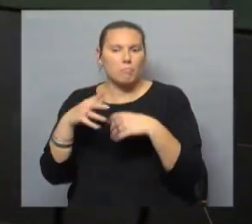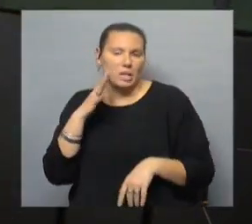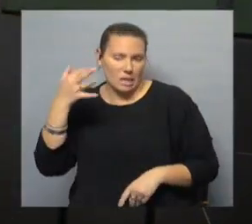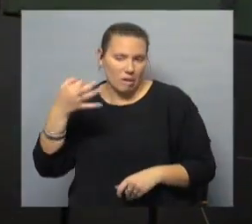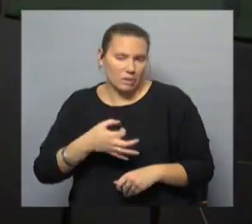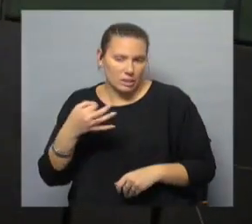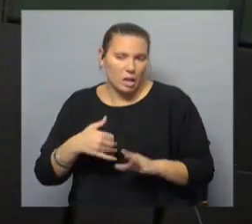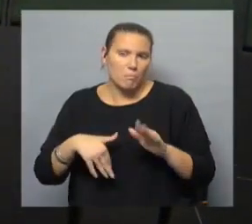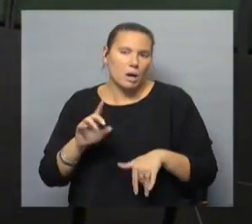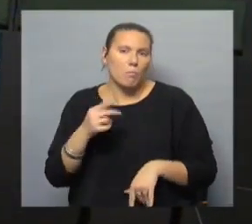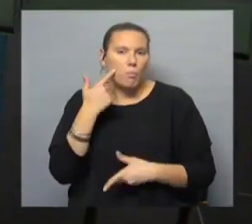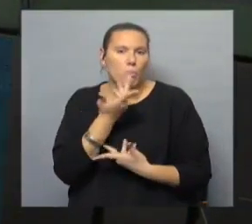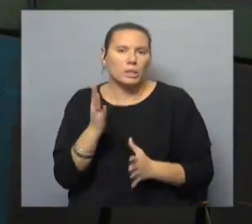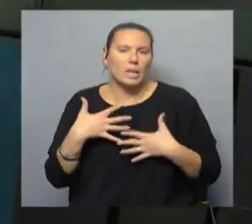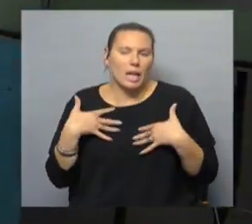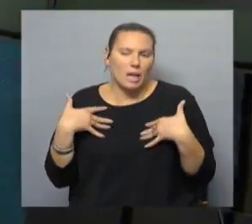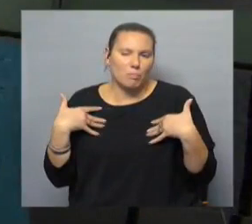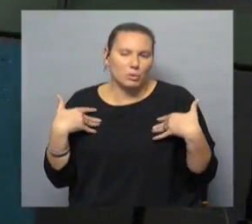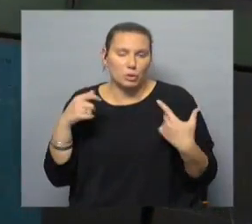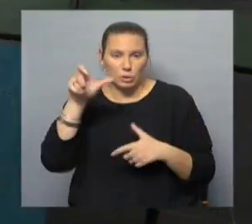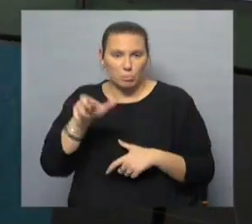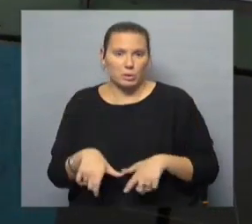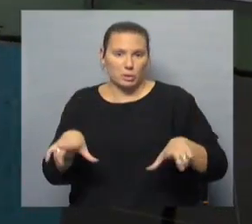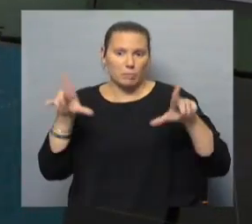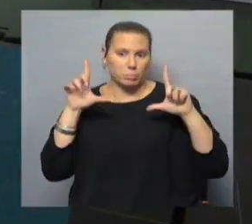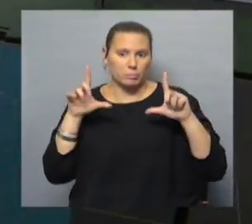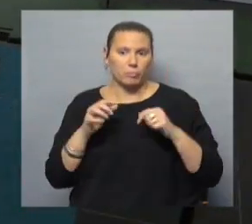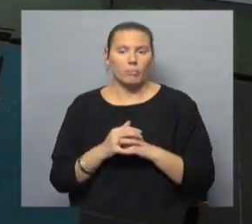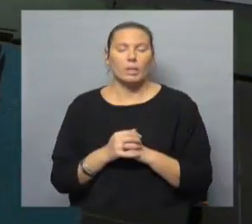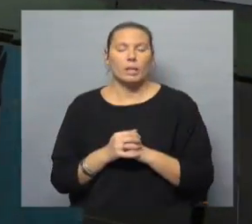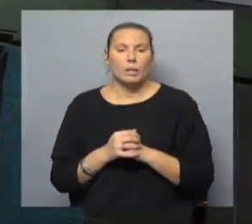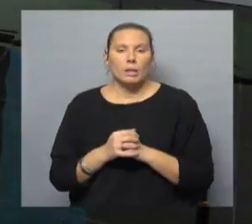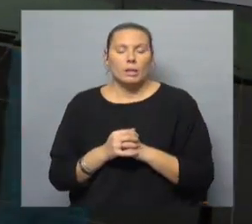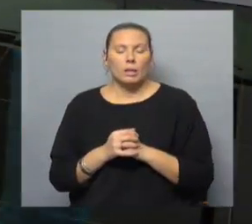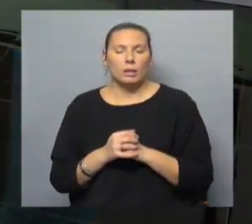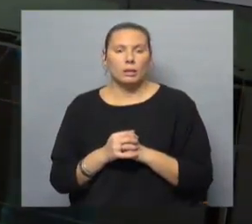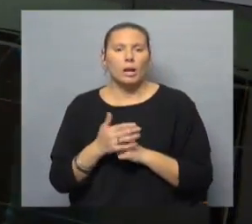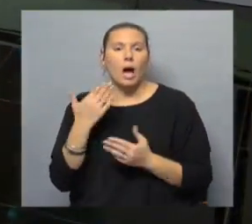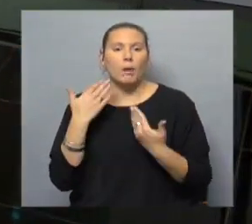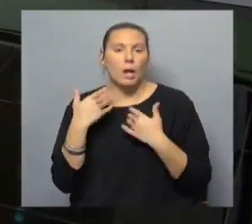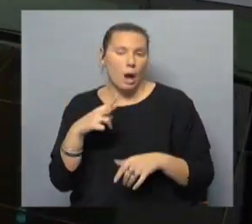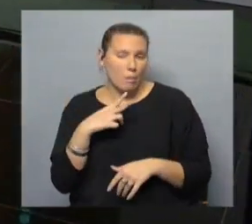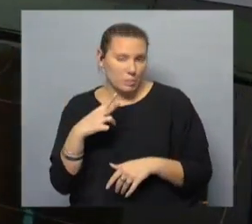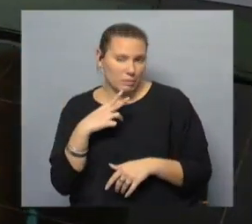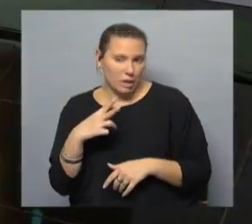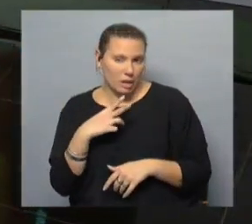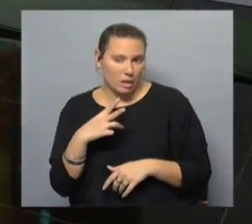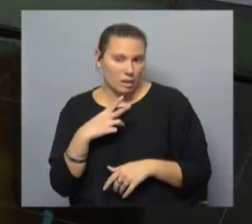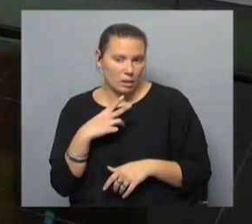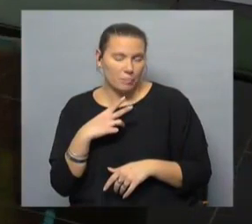sino más bien retrata las emociones de la protagonista. Dale. Bueno, vos hablabas de lo íntimo, ¿no? Y vos has